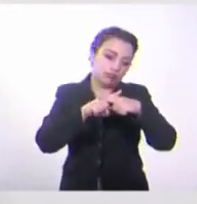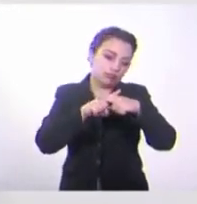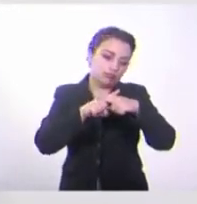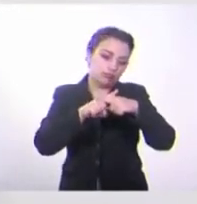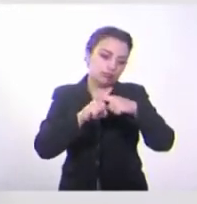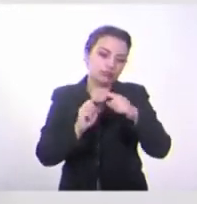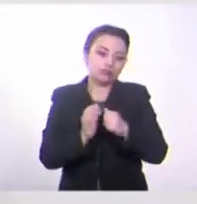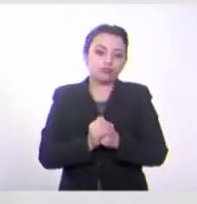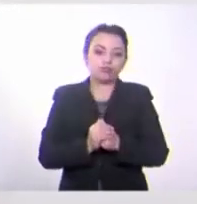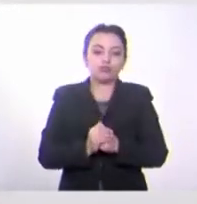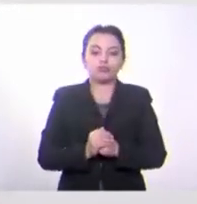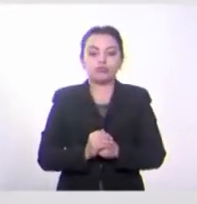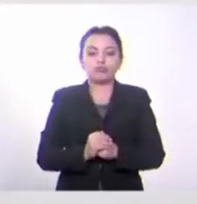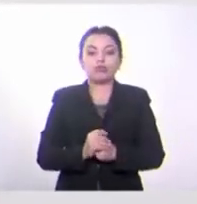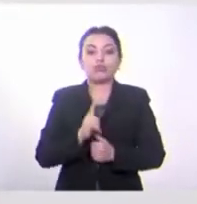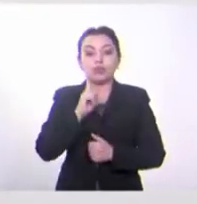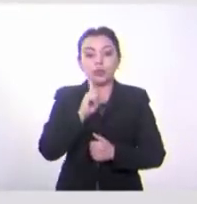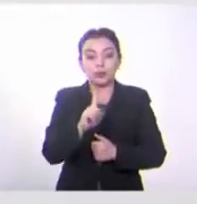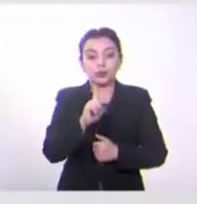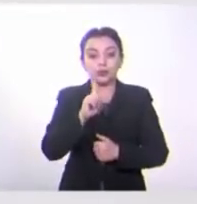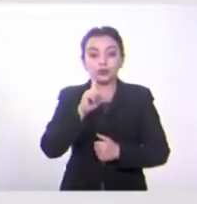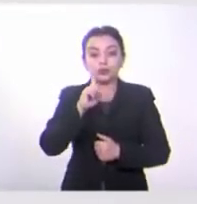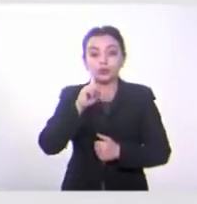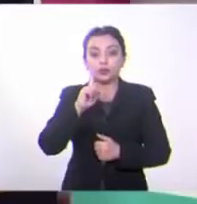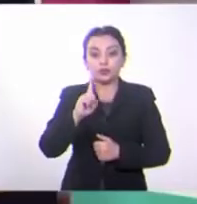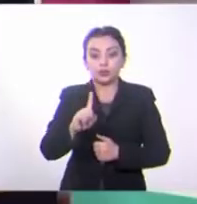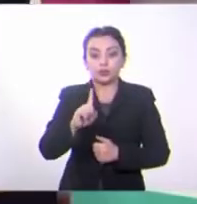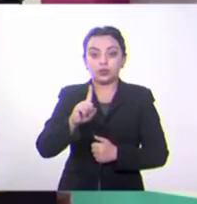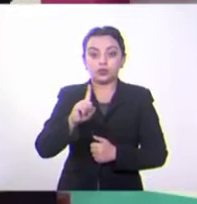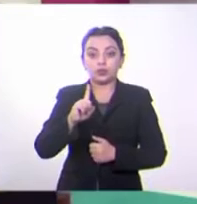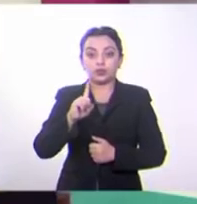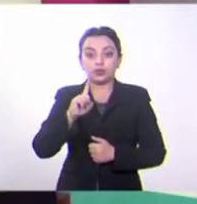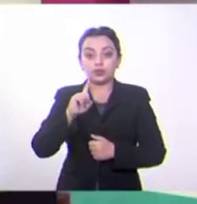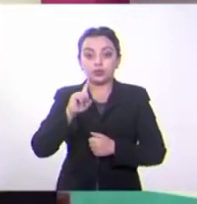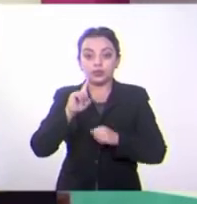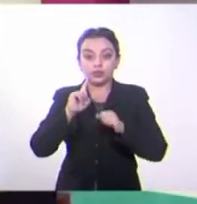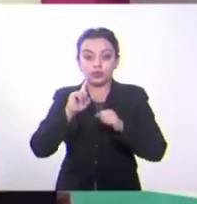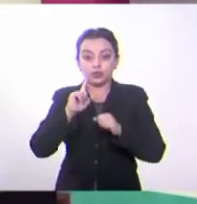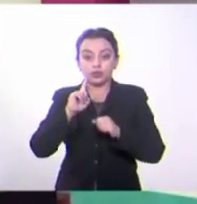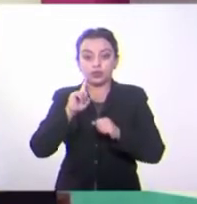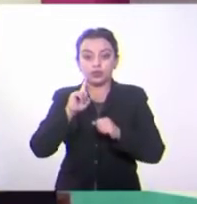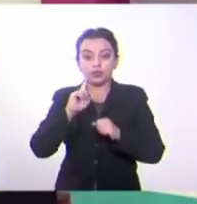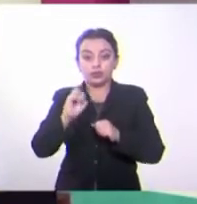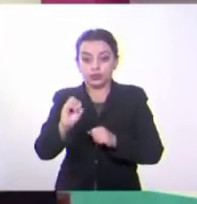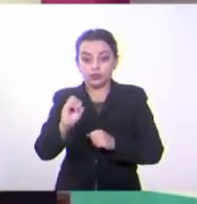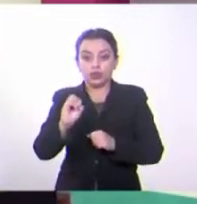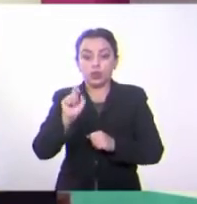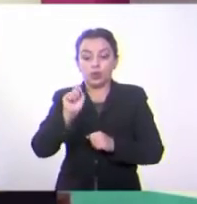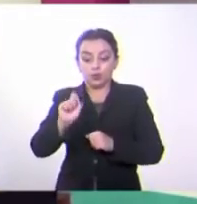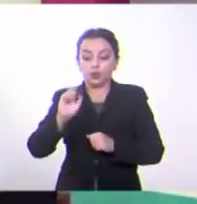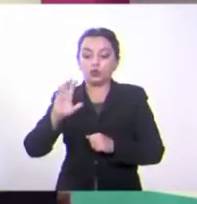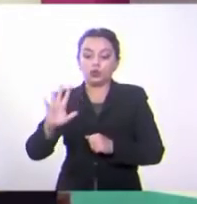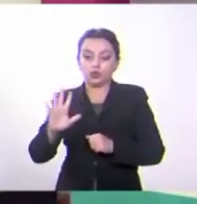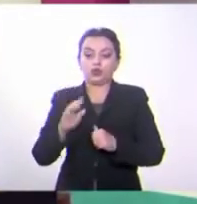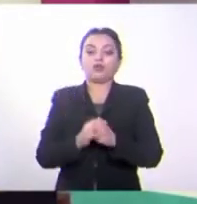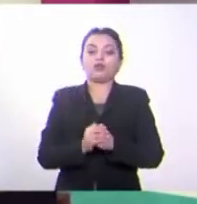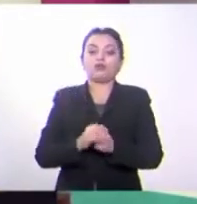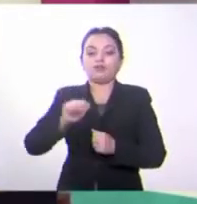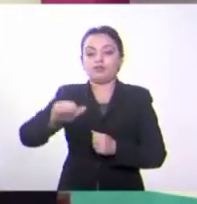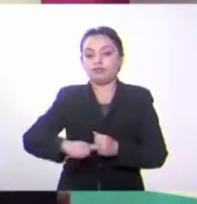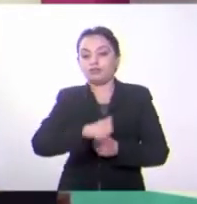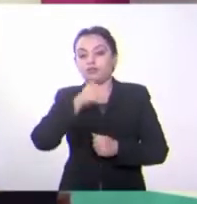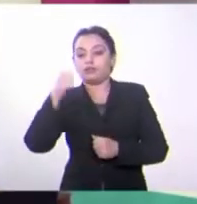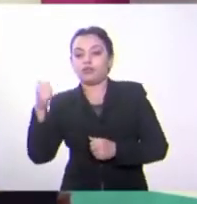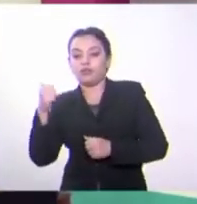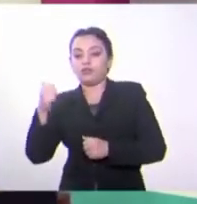tiene 110.5. Y el correspondiente de tu ángulo B, en mi caso, es el